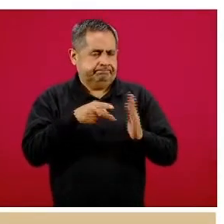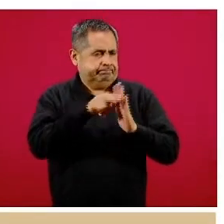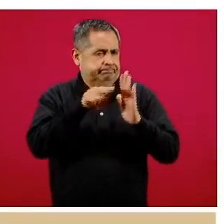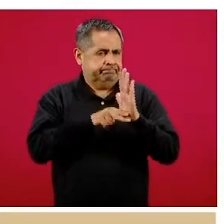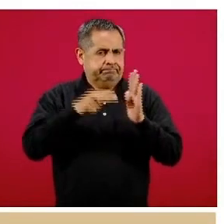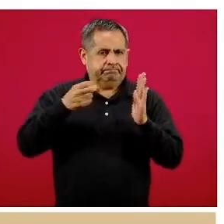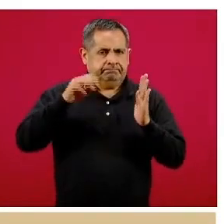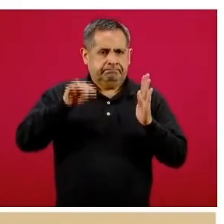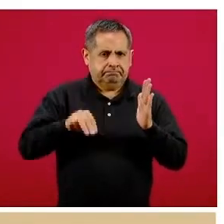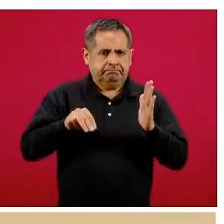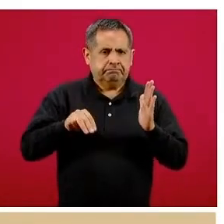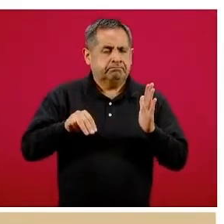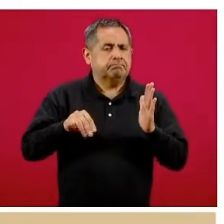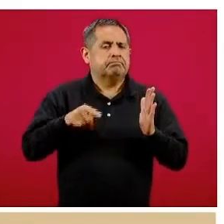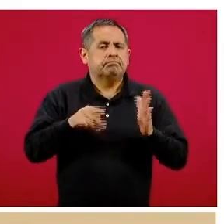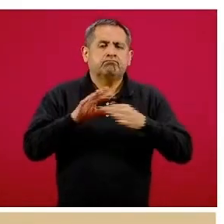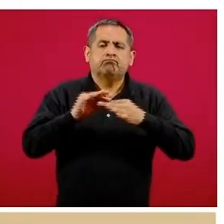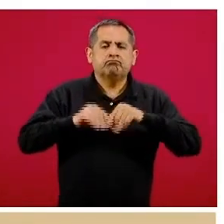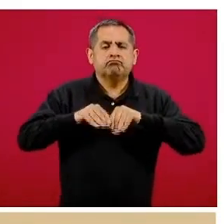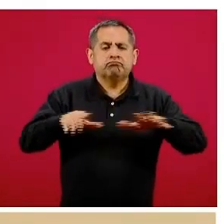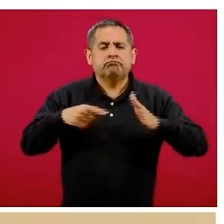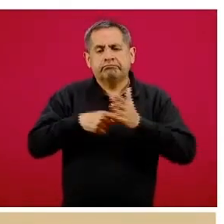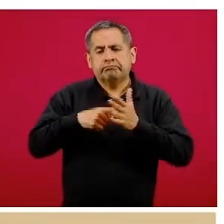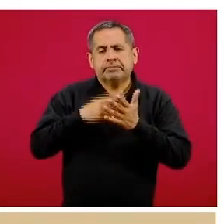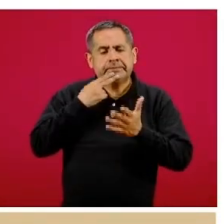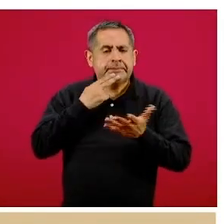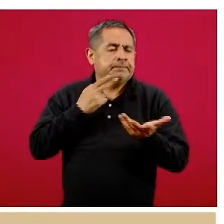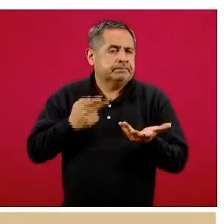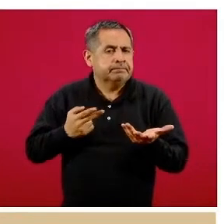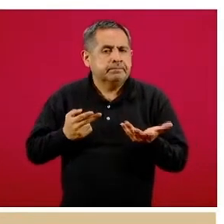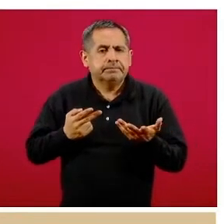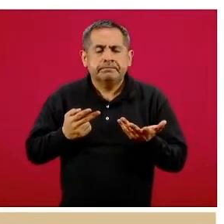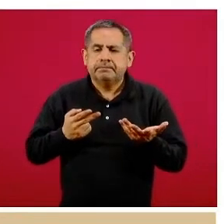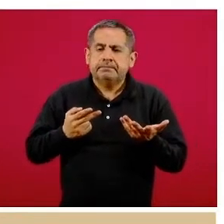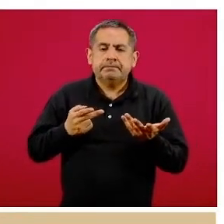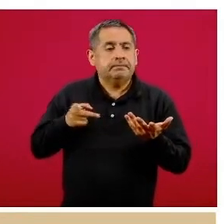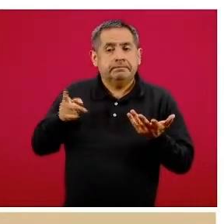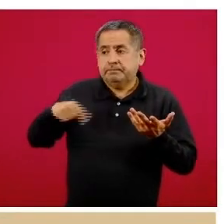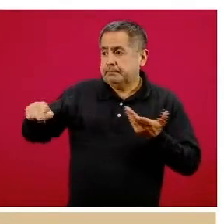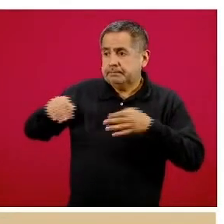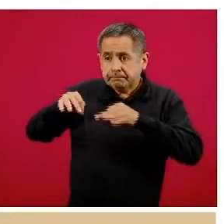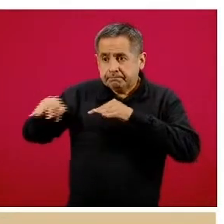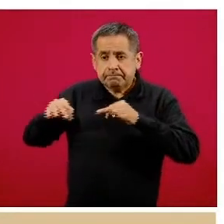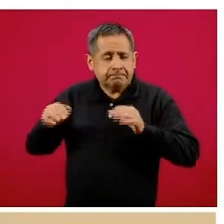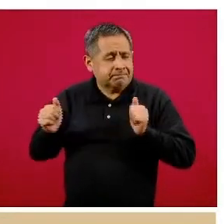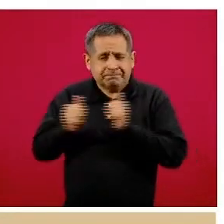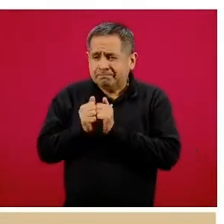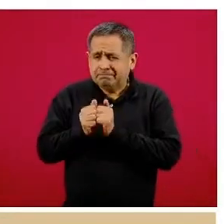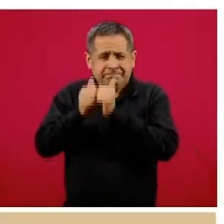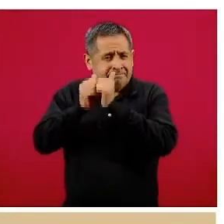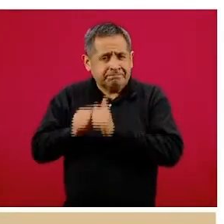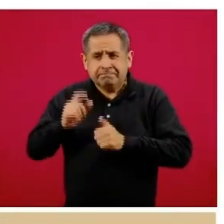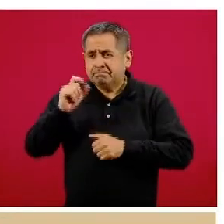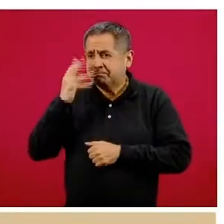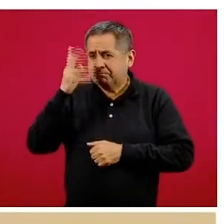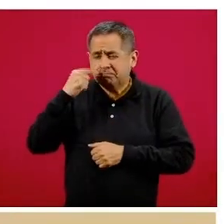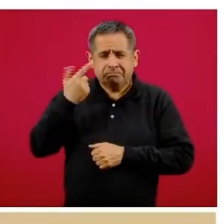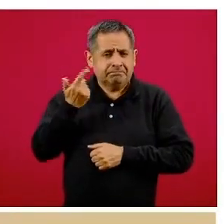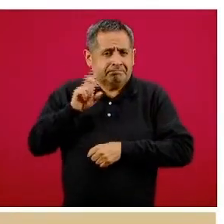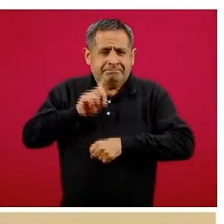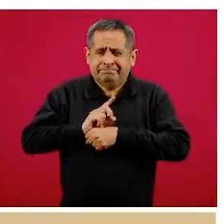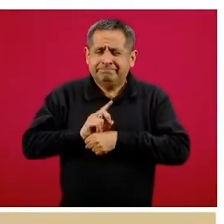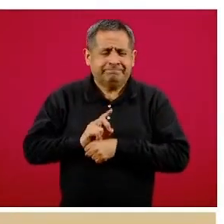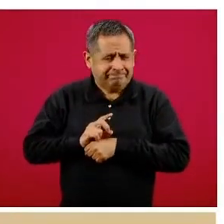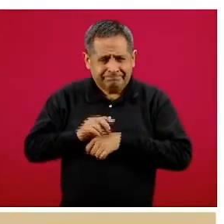Vigilancia Epidemiológica, que pues está realmente trabajando de manera permanente, haciendo vigilancia